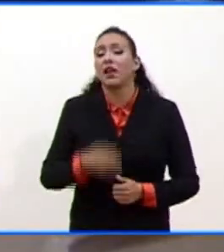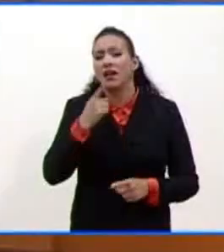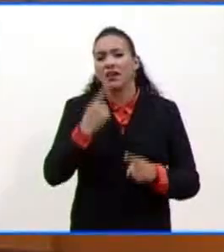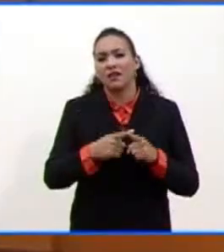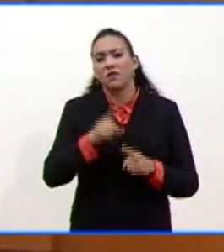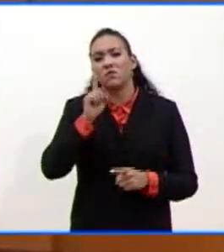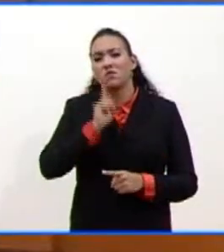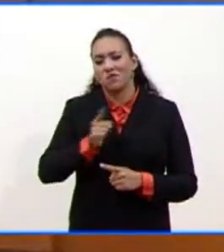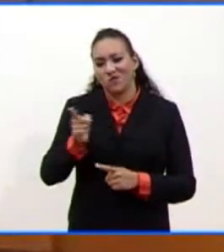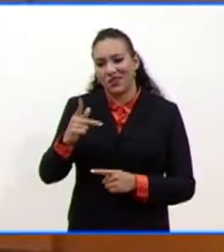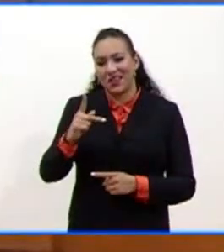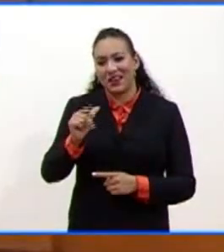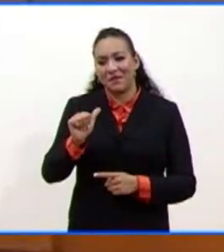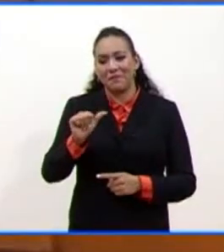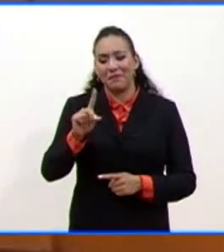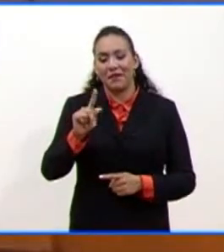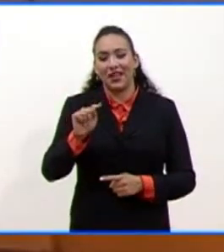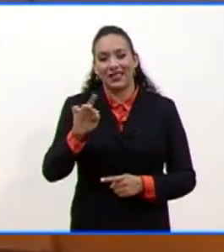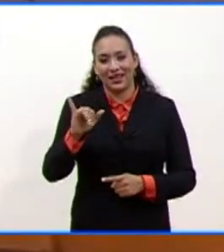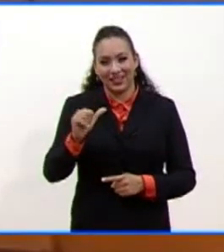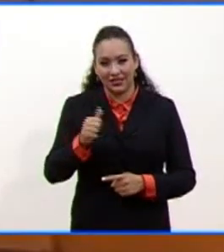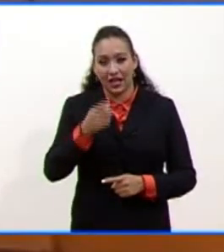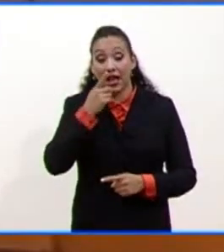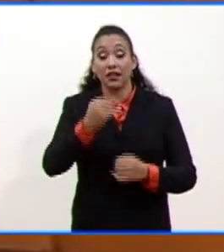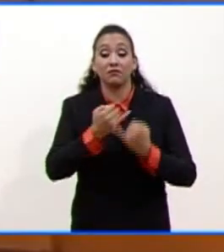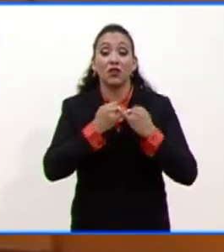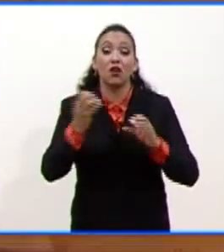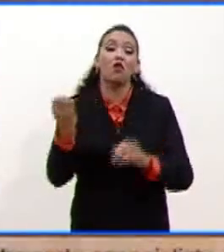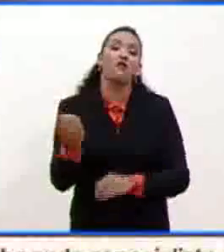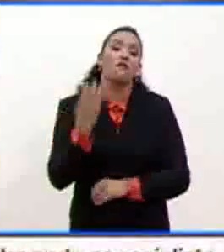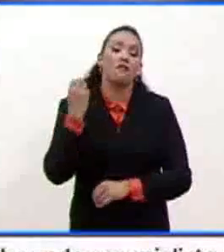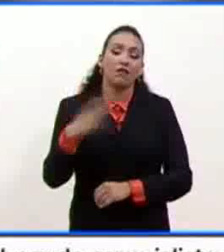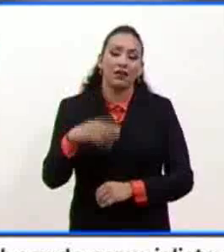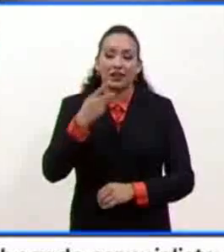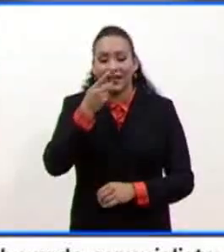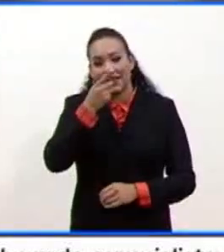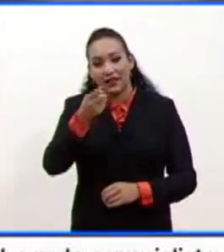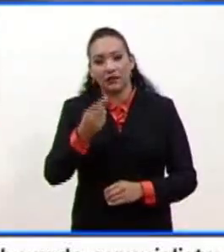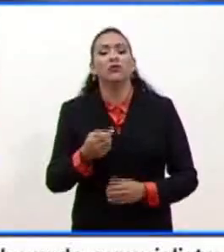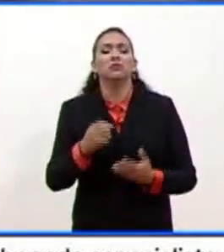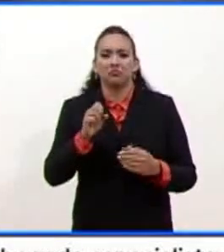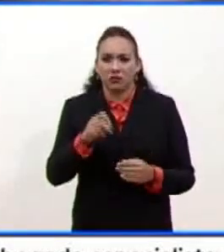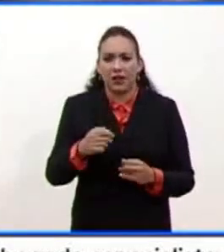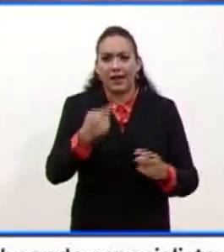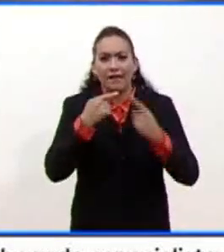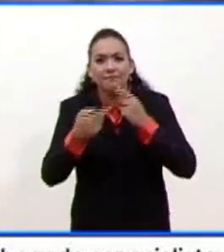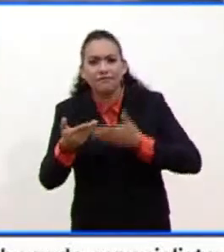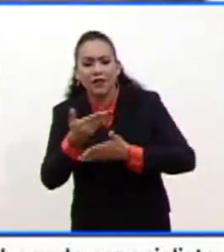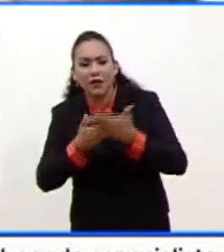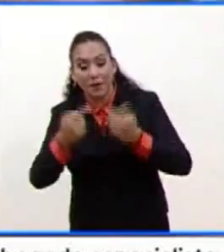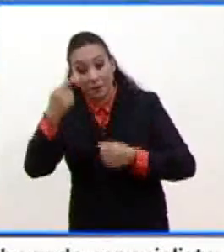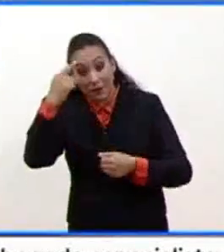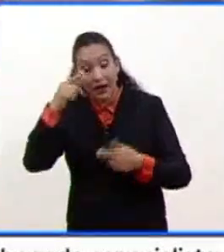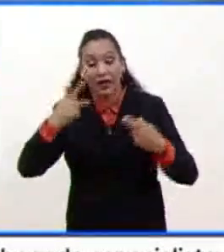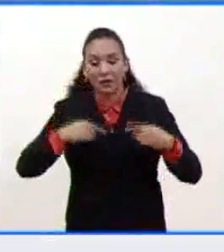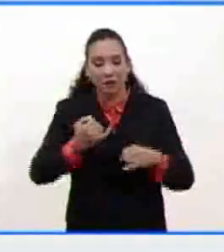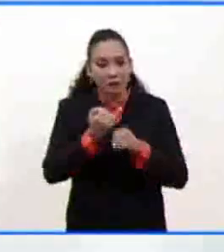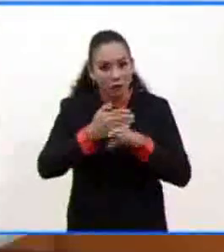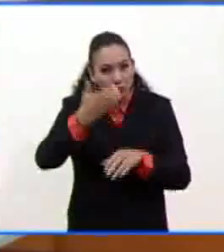México, Patricia Avendaño Durán, al inaugurar el foro hacia un debate informado, Elección Judicial sin filtro.